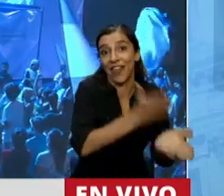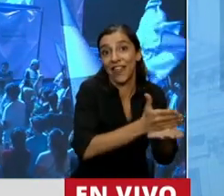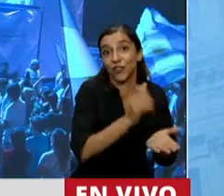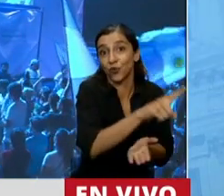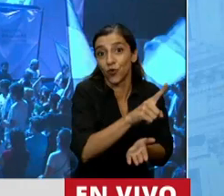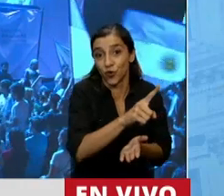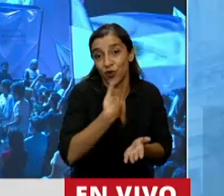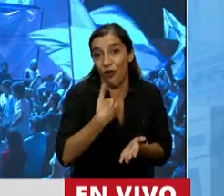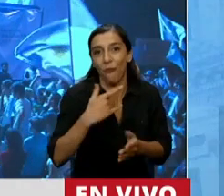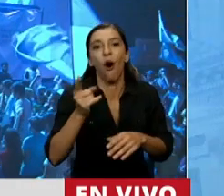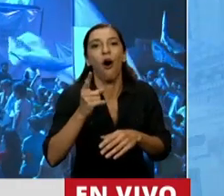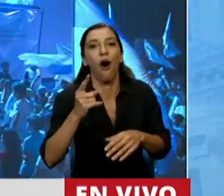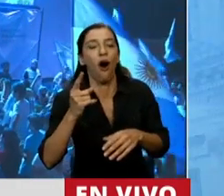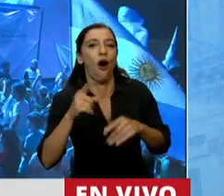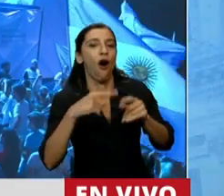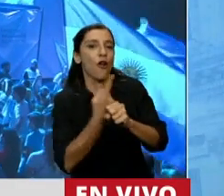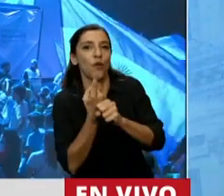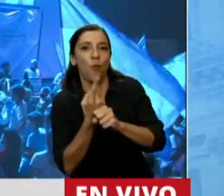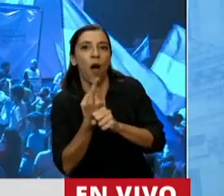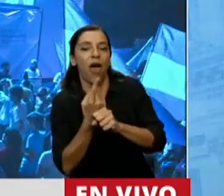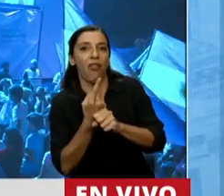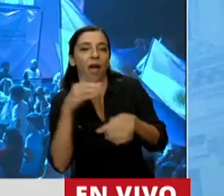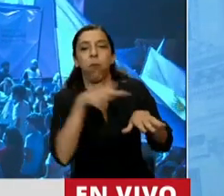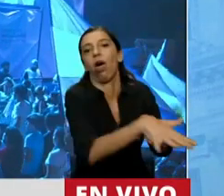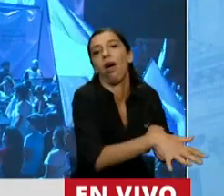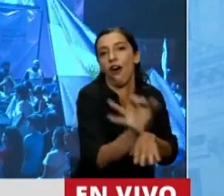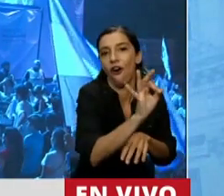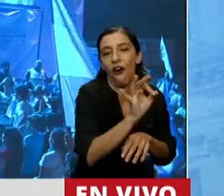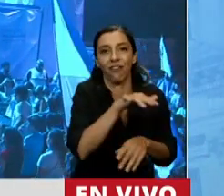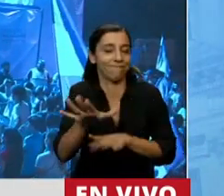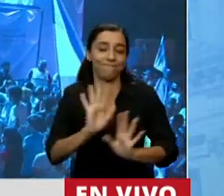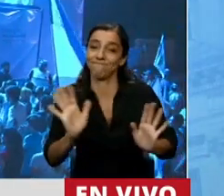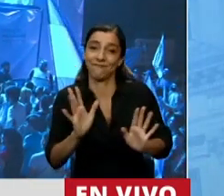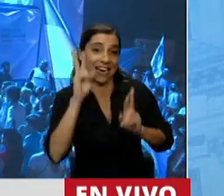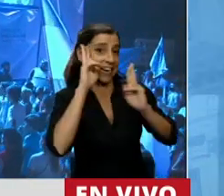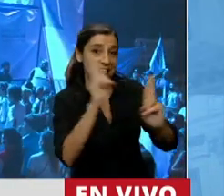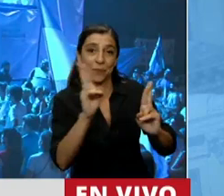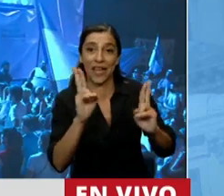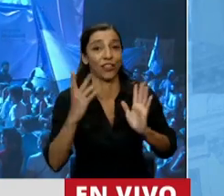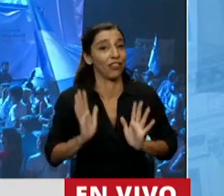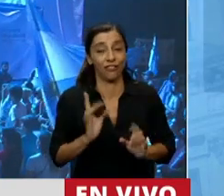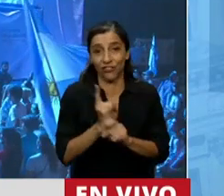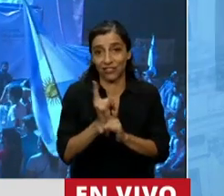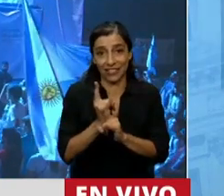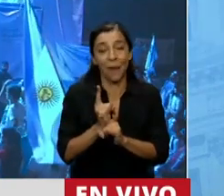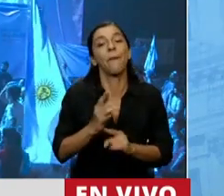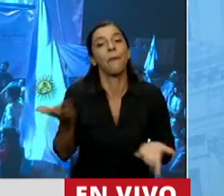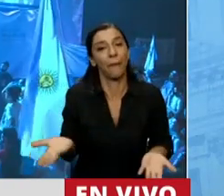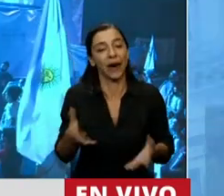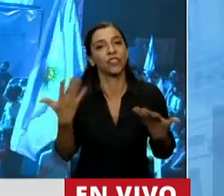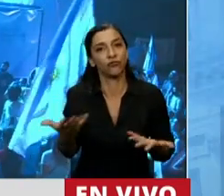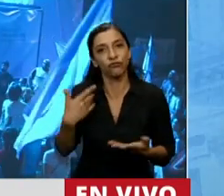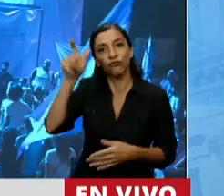Aclarando que el embrión y el feto no son una parte u órgano de la madre, ya que su información genómica